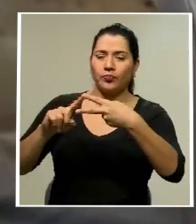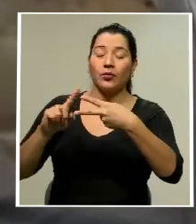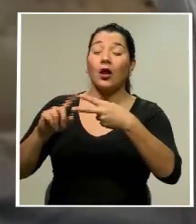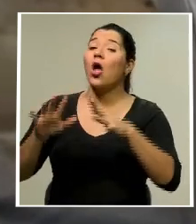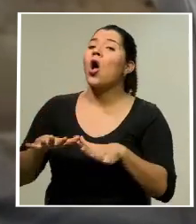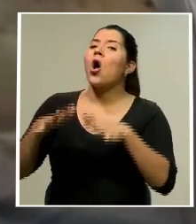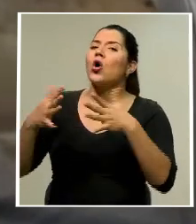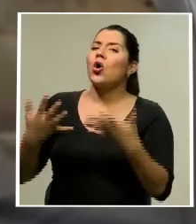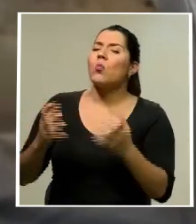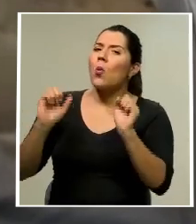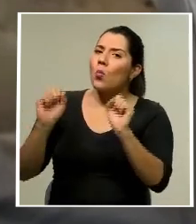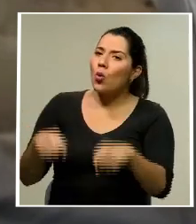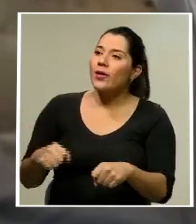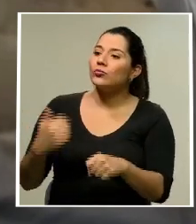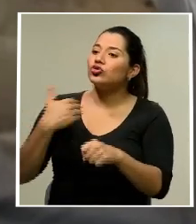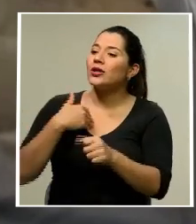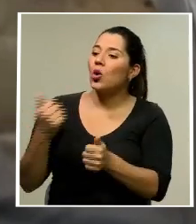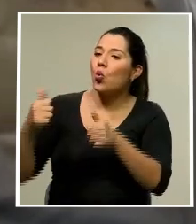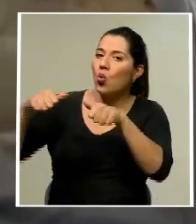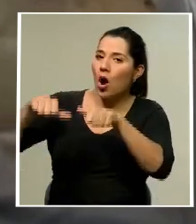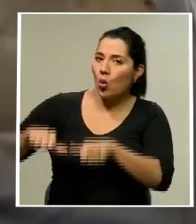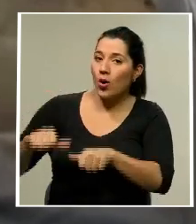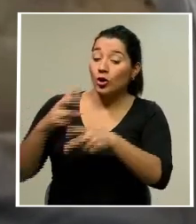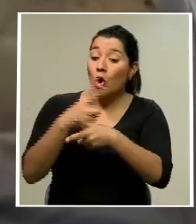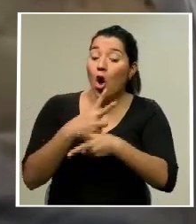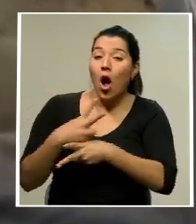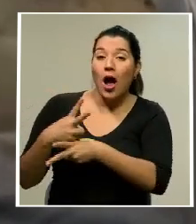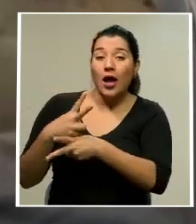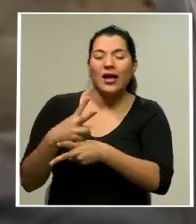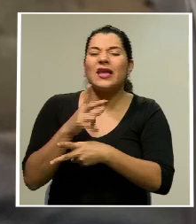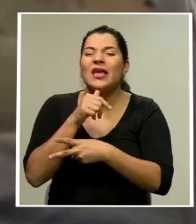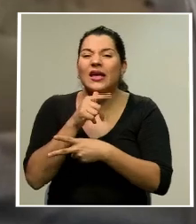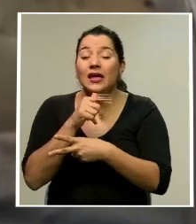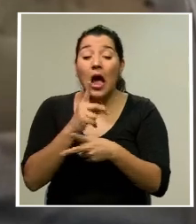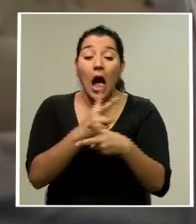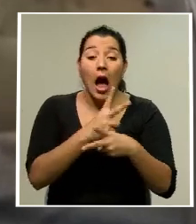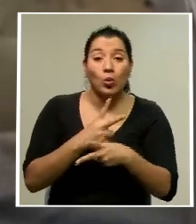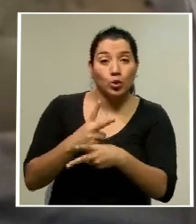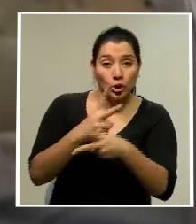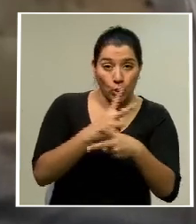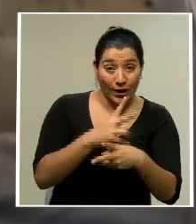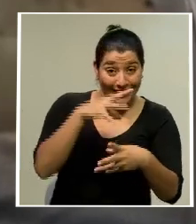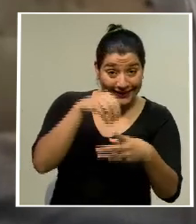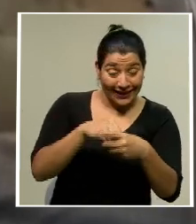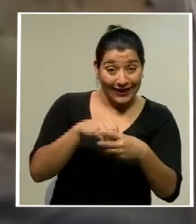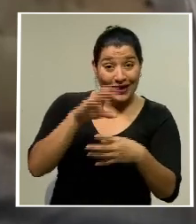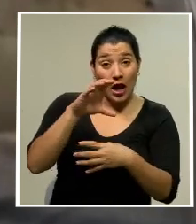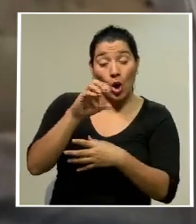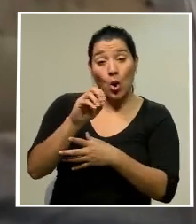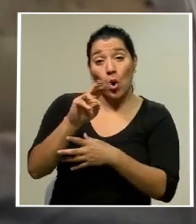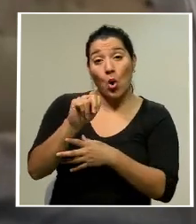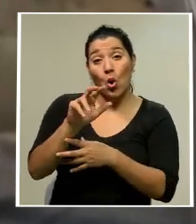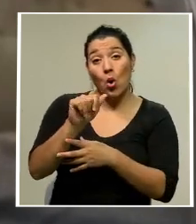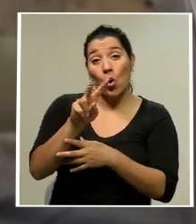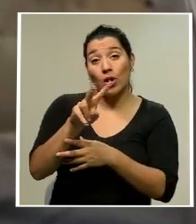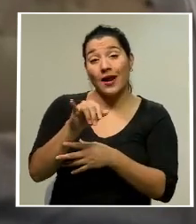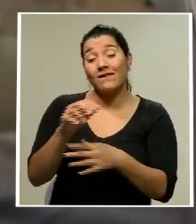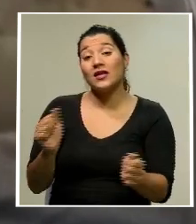podríamos hacer una alianza estratégica entre las auditorías internas y el Ministerio Público